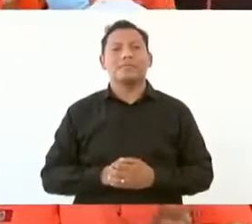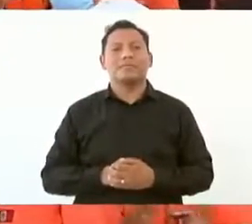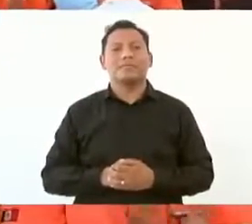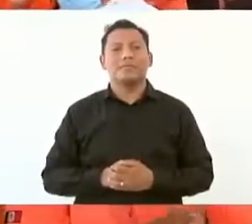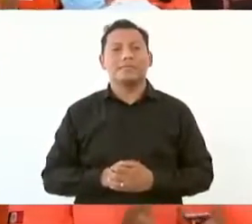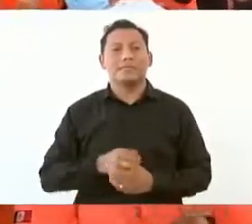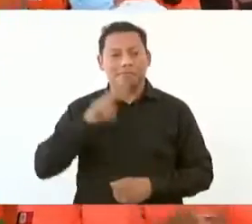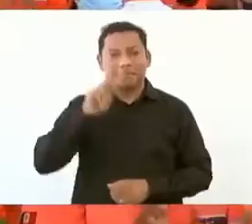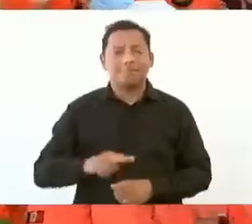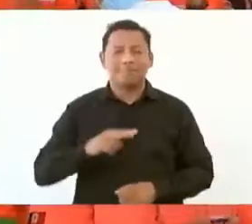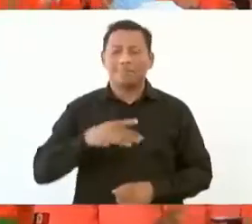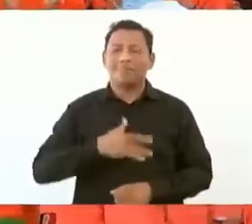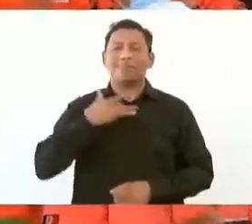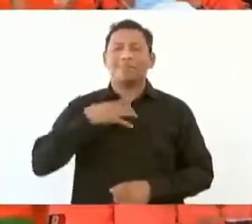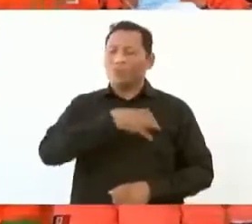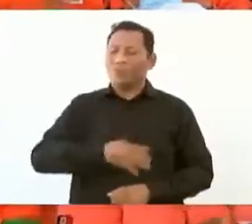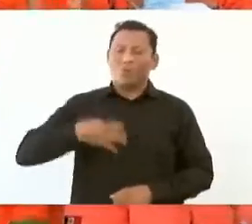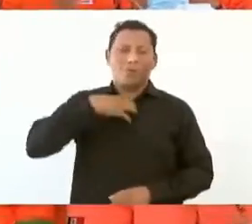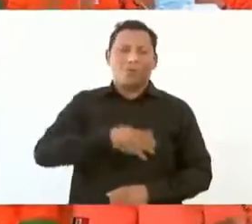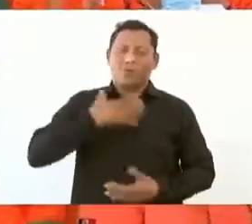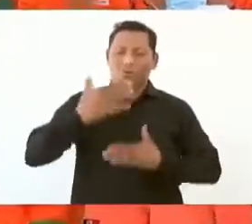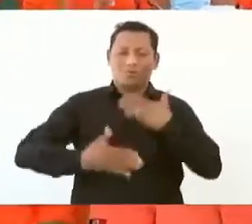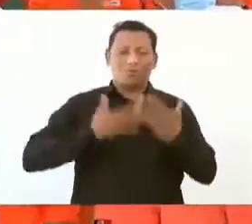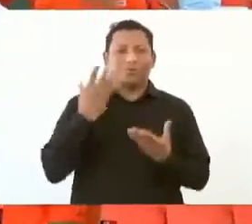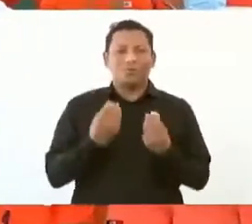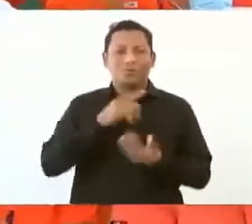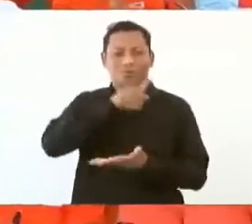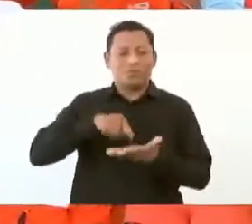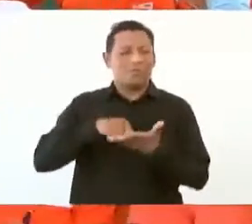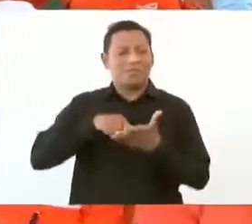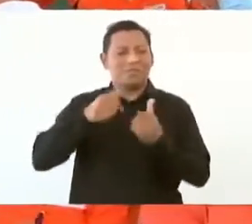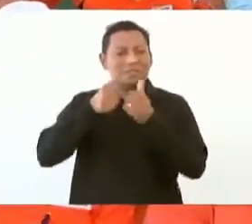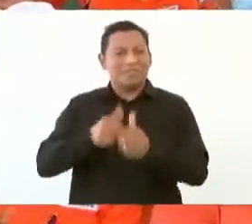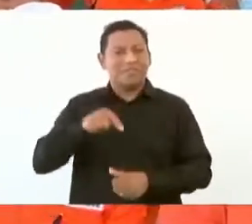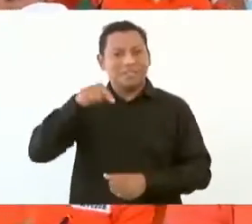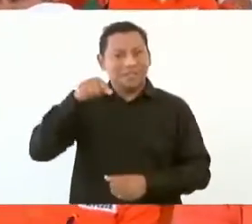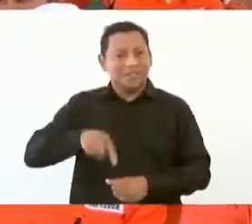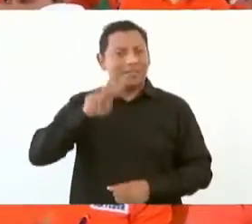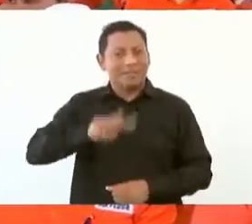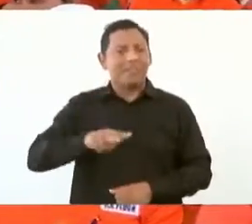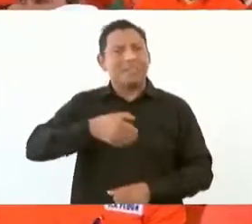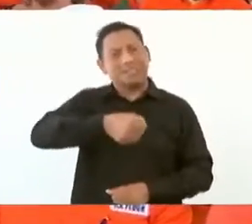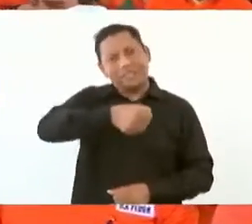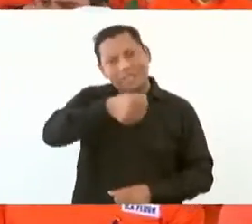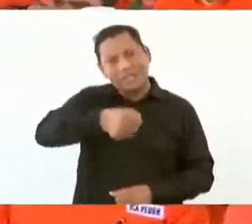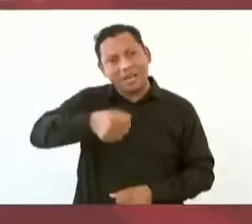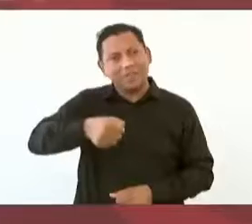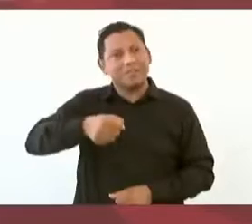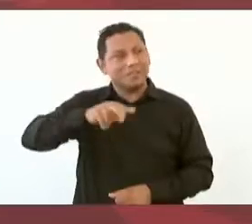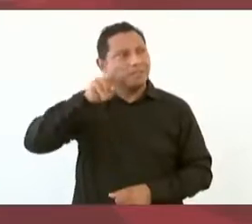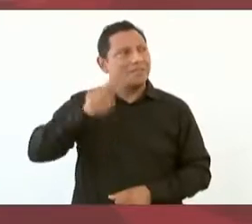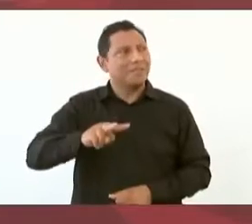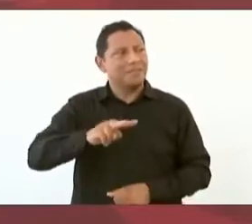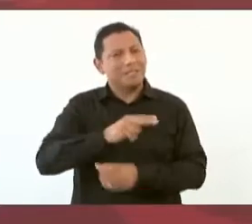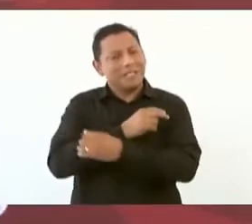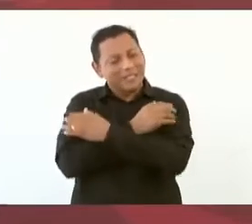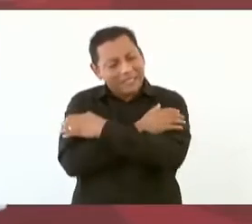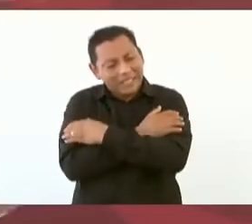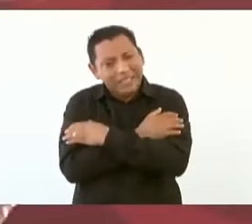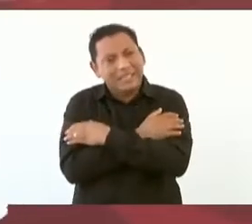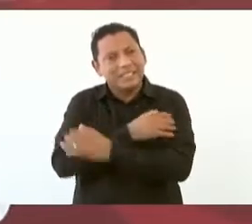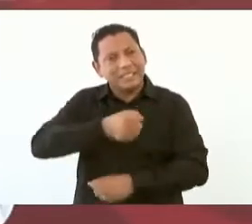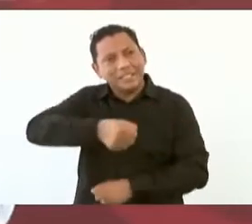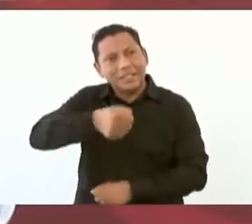Y que estamos muy contentos de estar aquí. Un saludo, así,